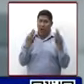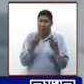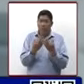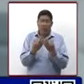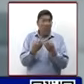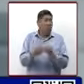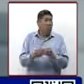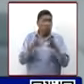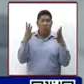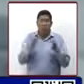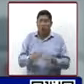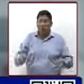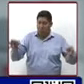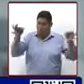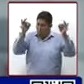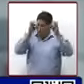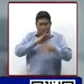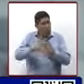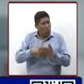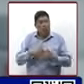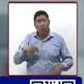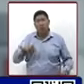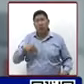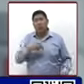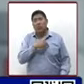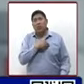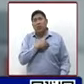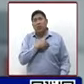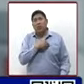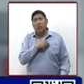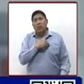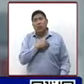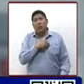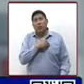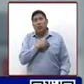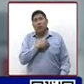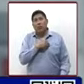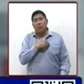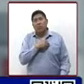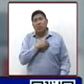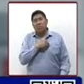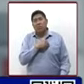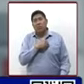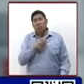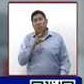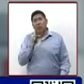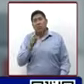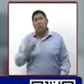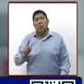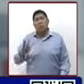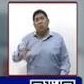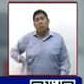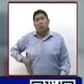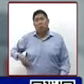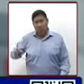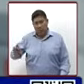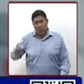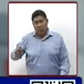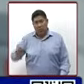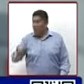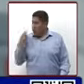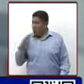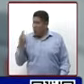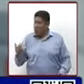Es muy importante para todos nosotros. No solo es una mascota. No es solo una mascota. Es más, yo siempre